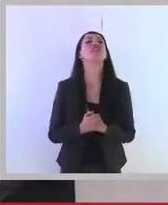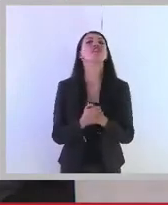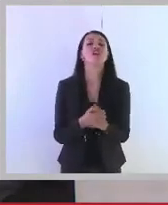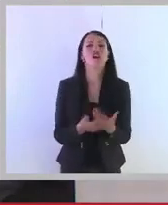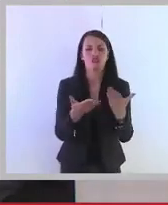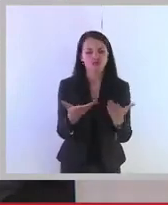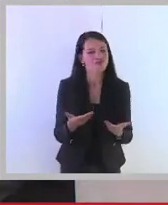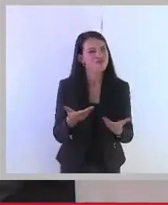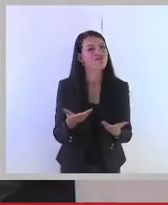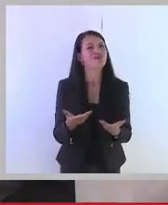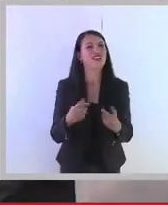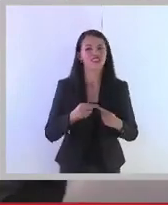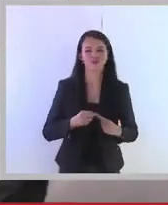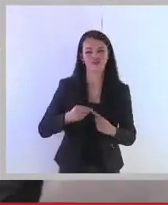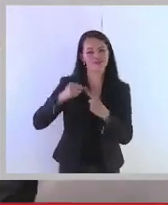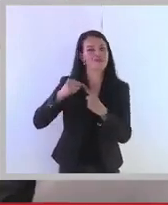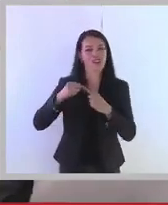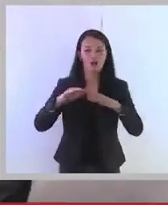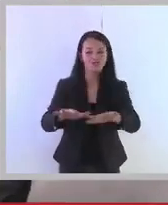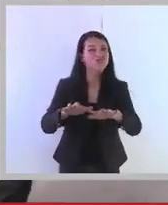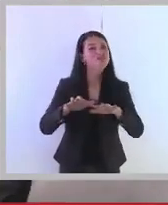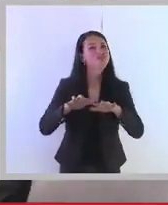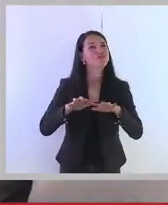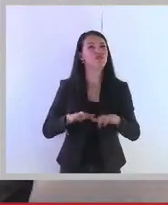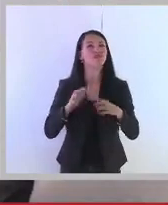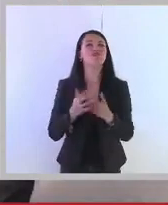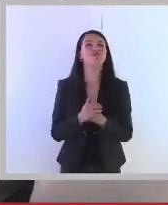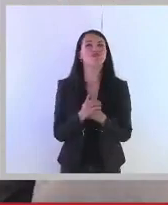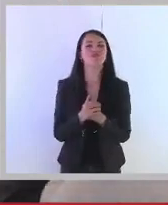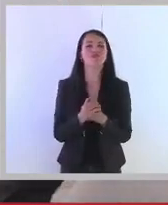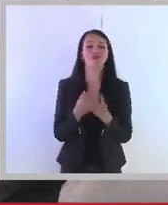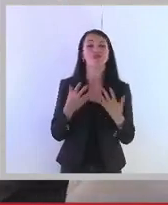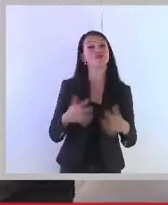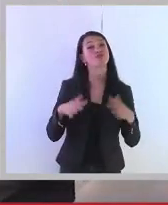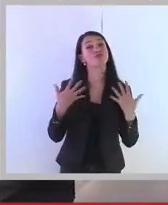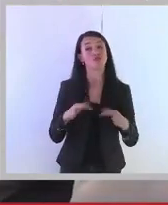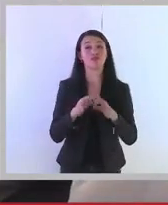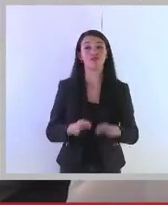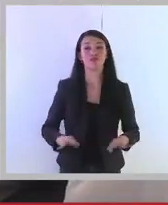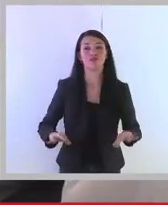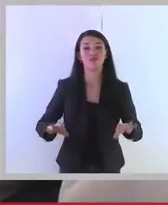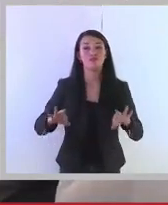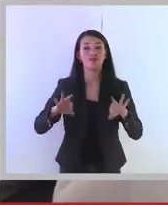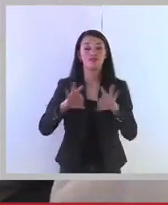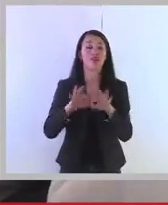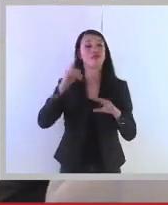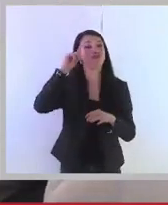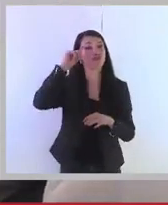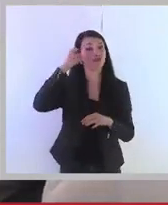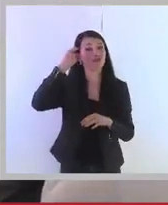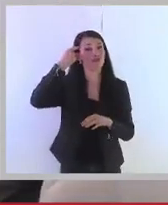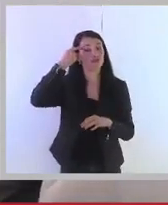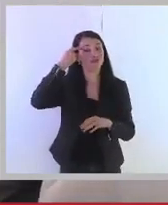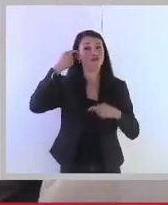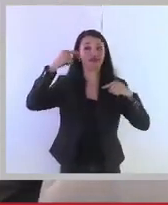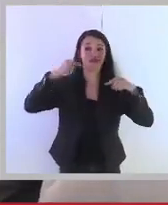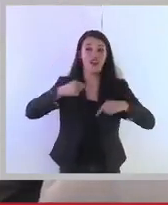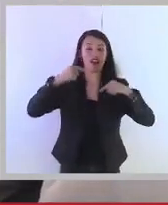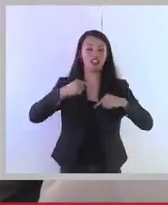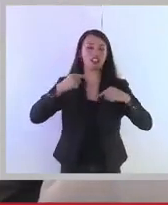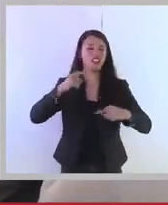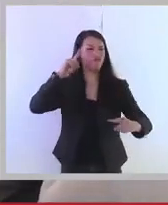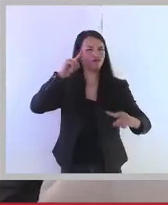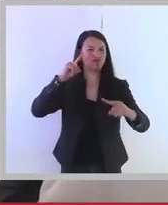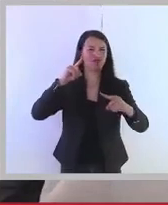este especial escenario que va a ser tan valioso y tan importante para el gobierno en este gran desafío